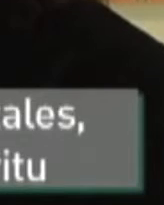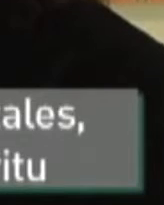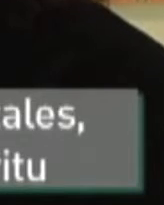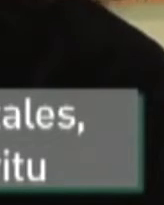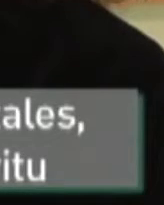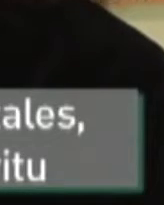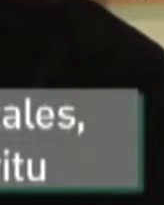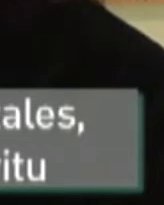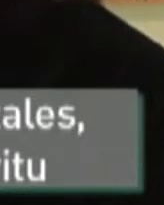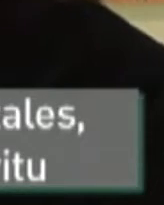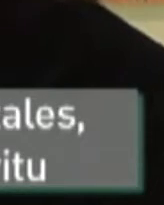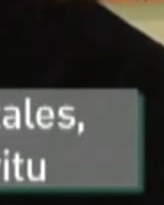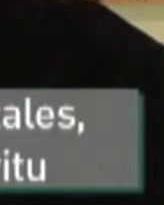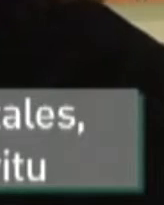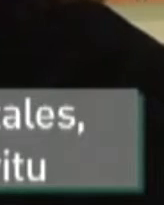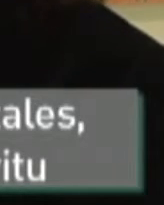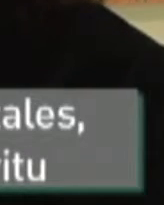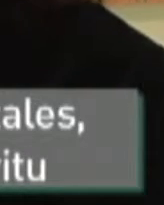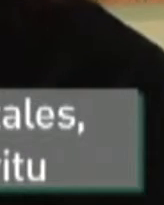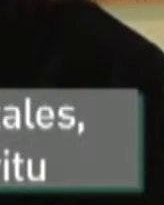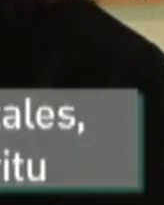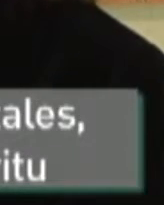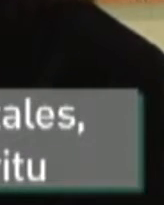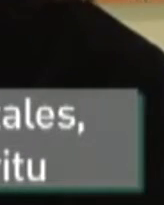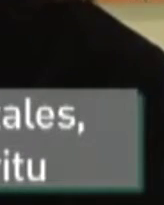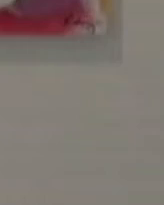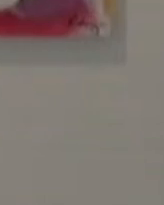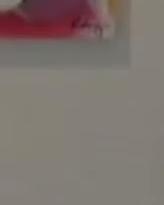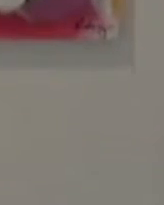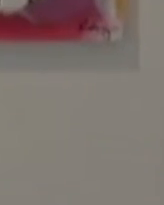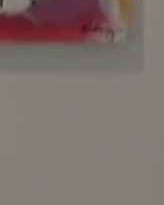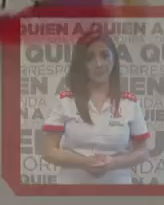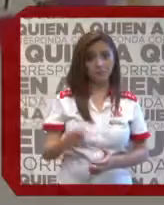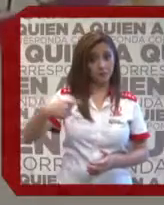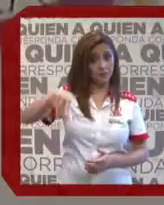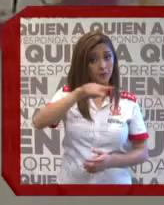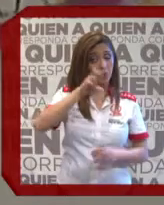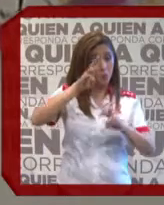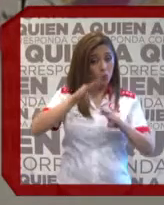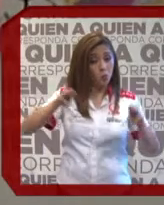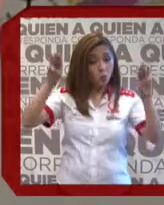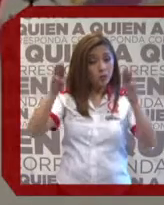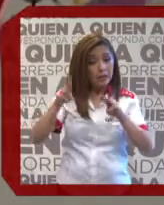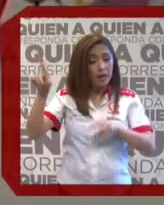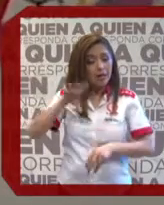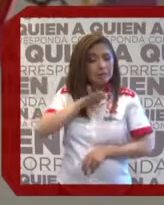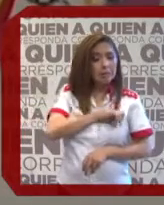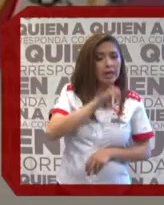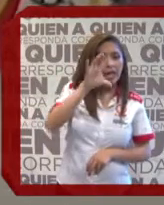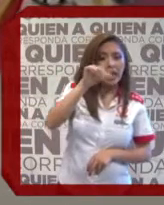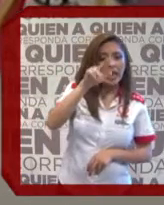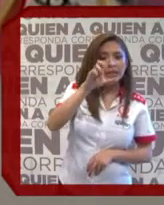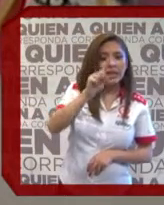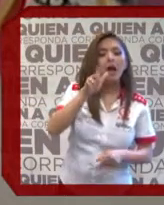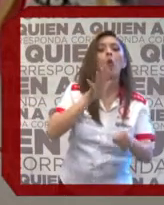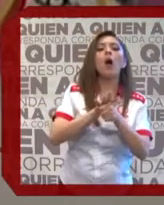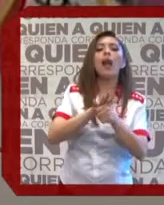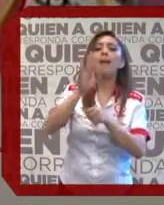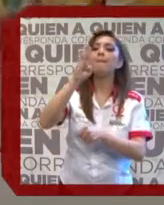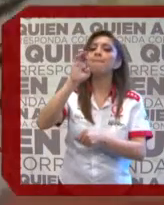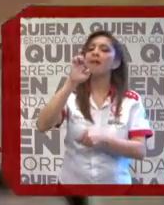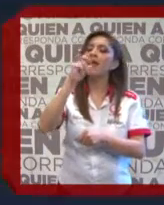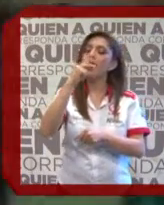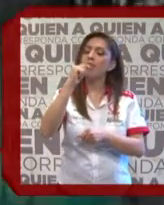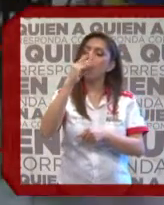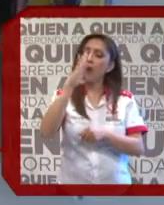heart, with your soul, and above all, with your spirit. La música clásica, específicamente la de Beethoven, fueron cómplices en